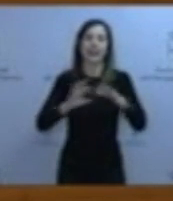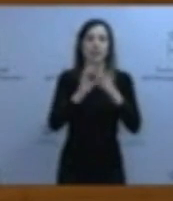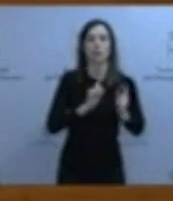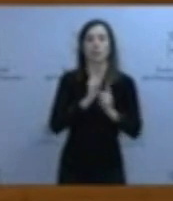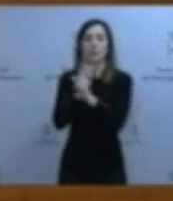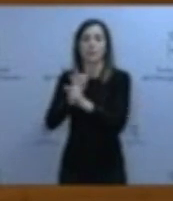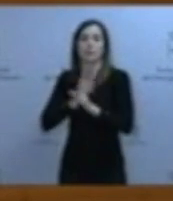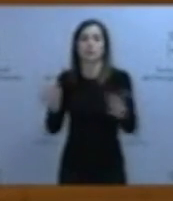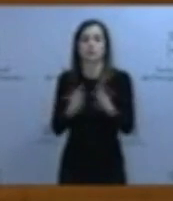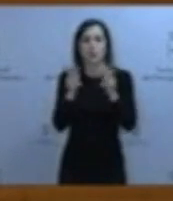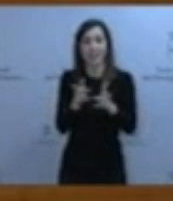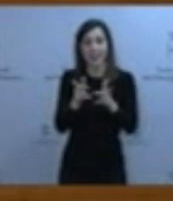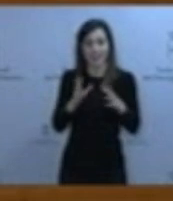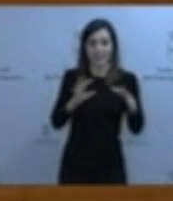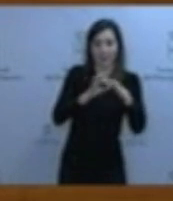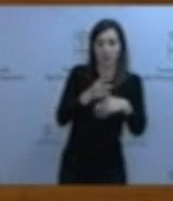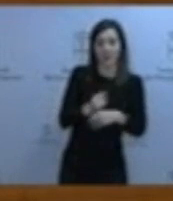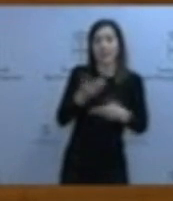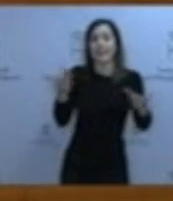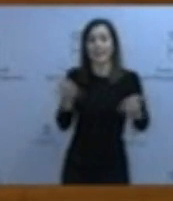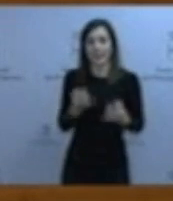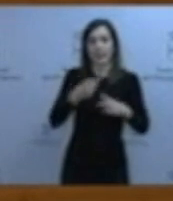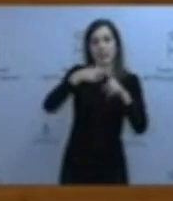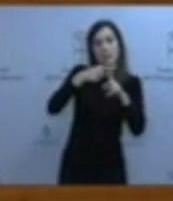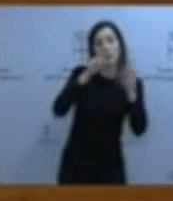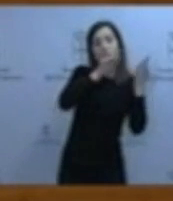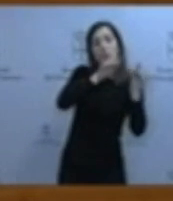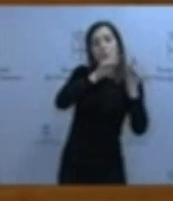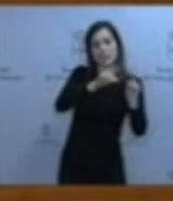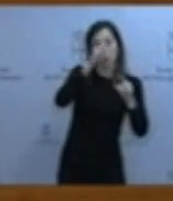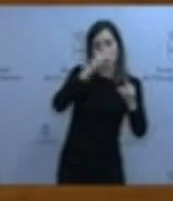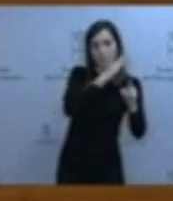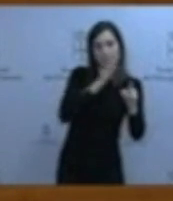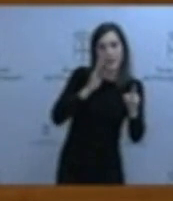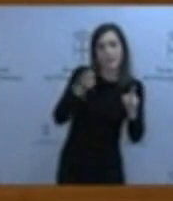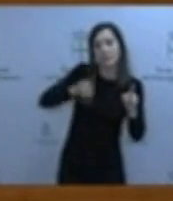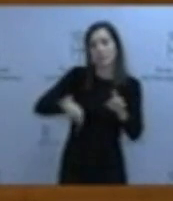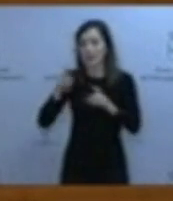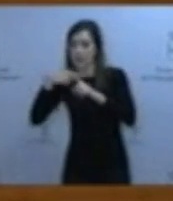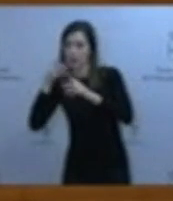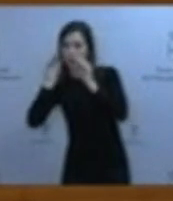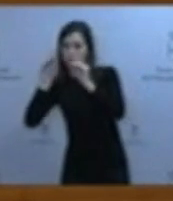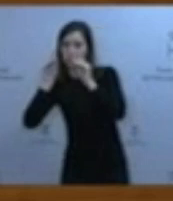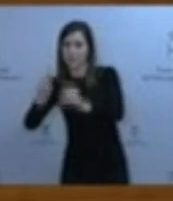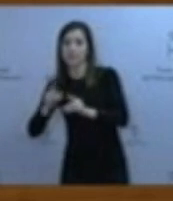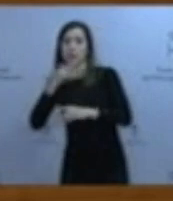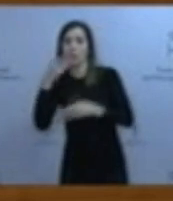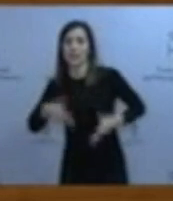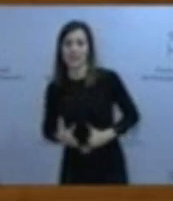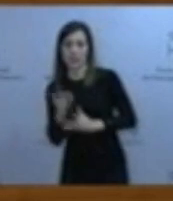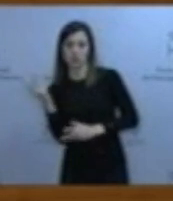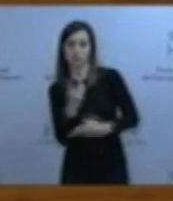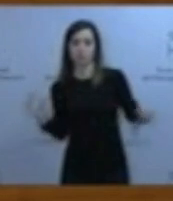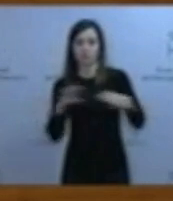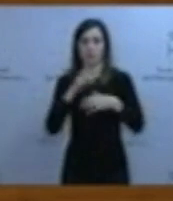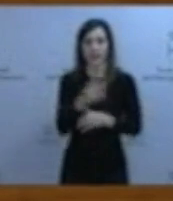relación o una correlación clara entre el nivel formativo de los padres y el nivel formativo de los hijos. Se suele bromear con el gen de